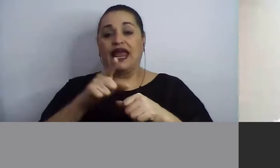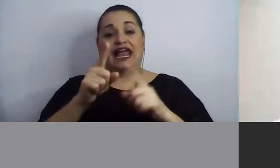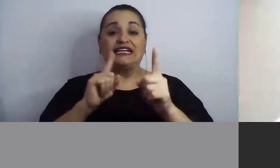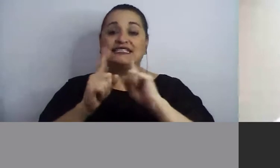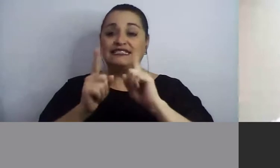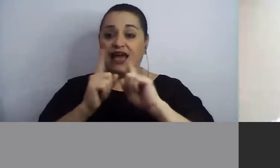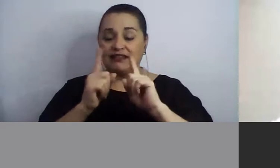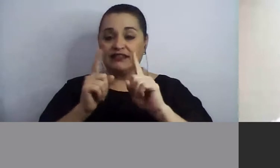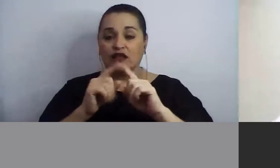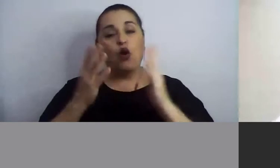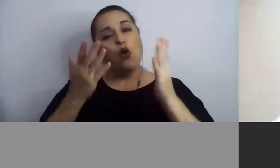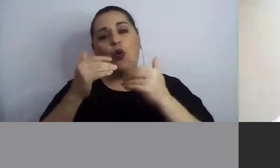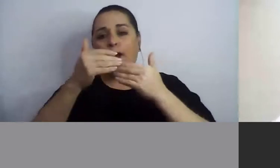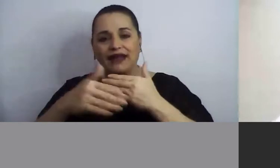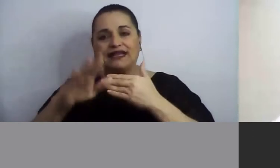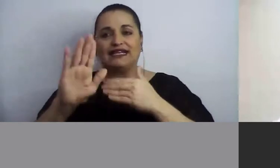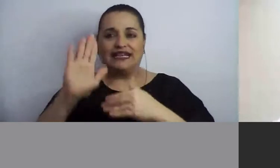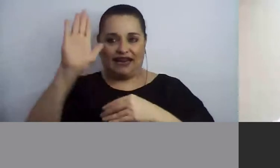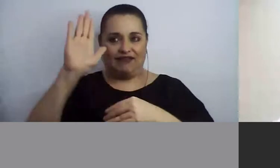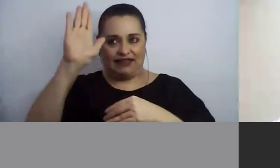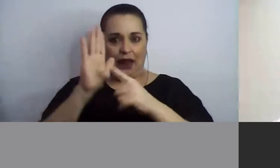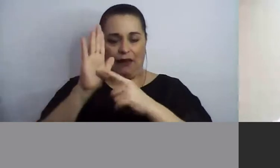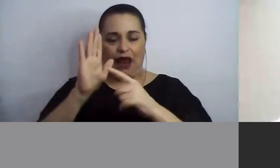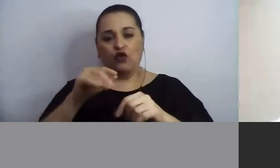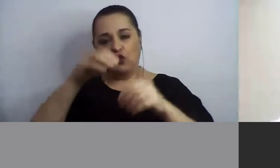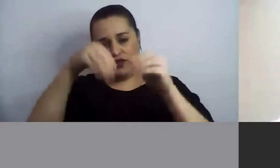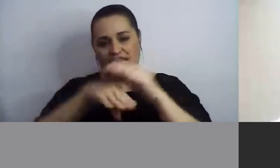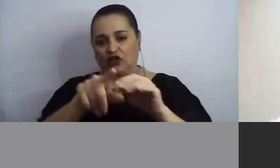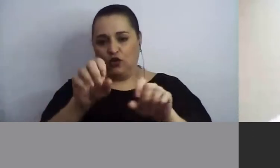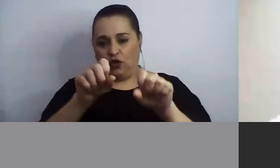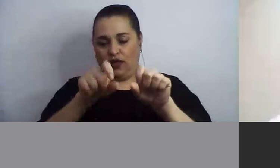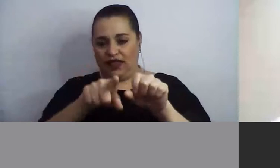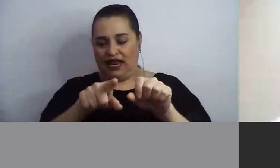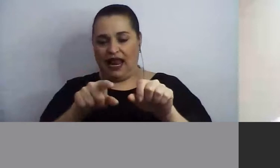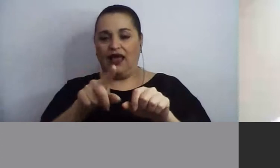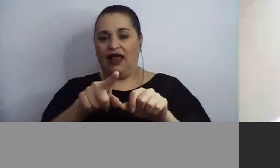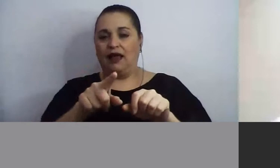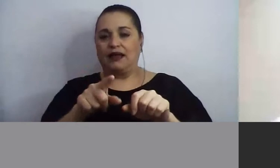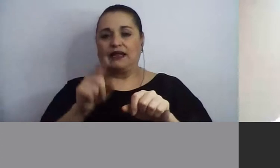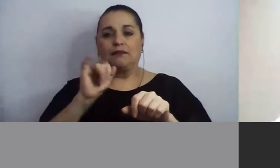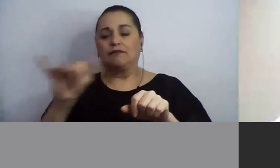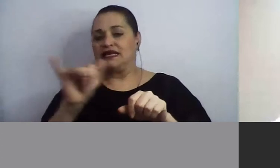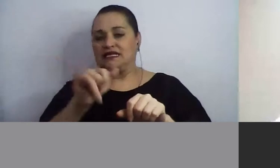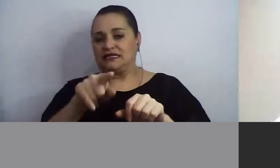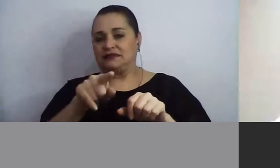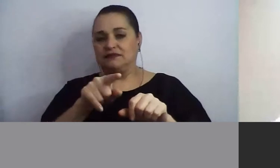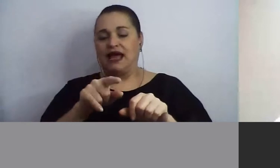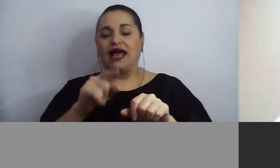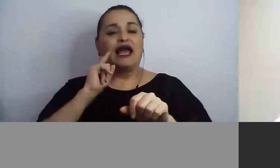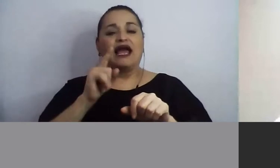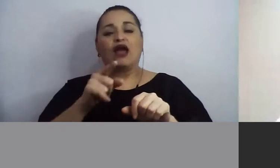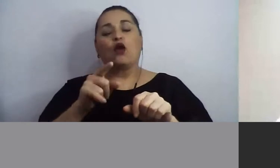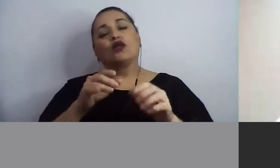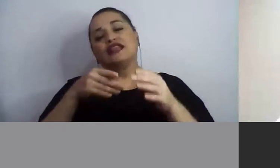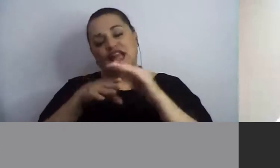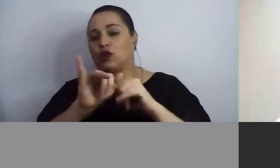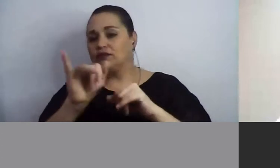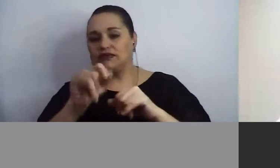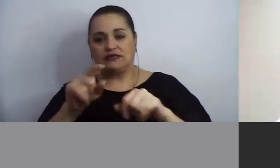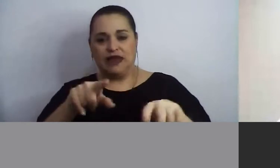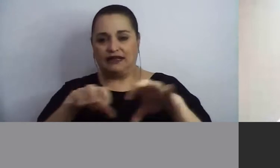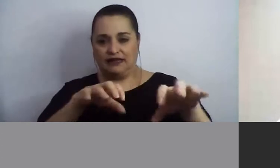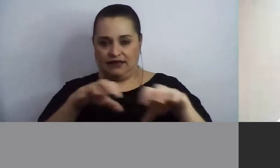o a partir de levantar la manita dentro de la dentro de la misma intervención o dentro del mismo evento